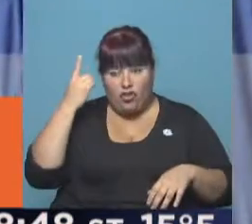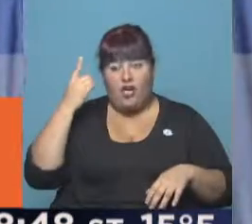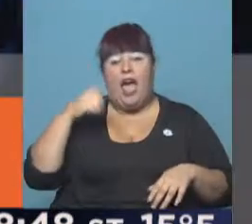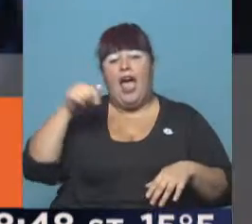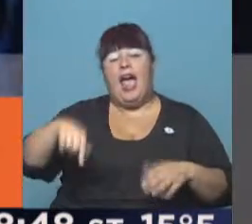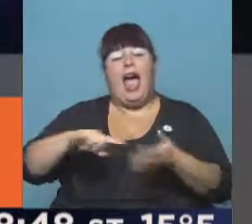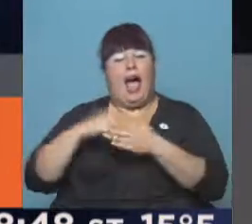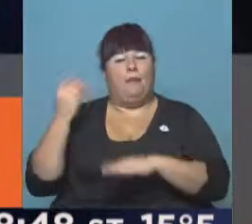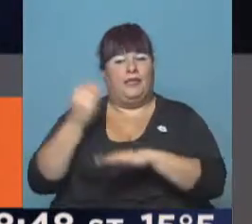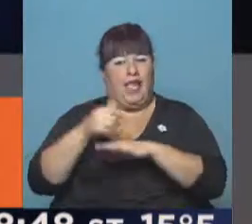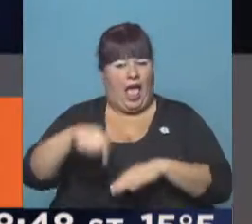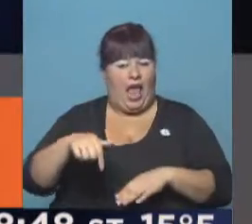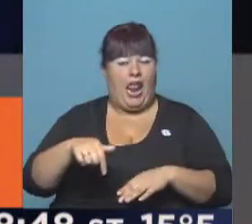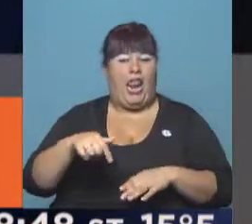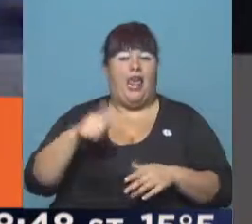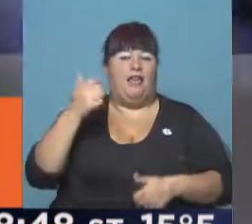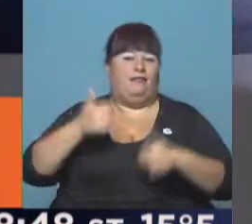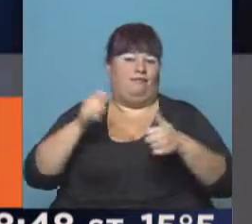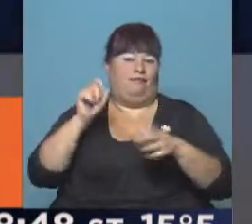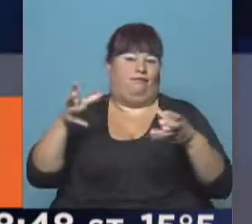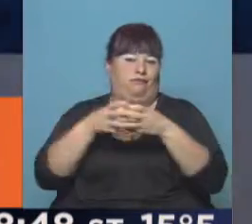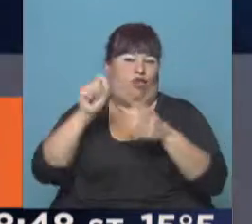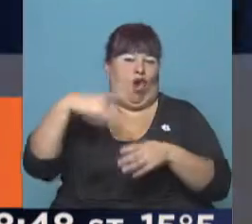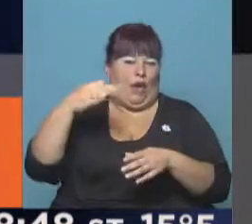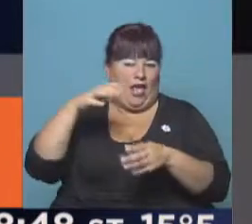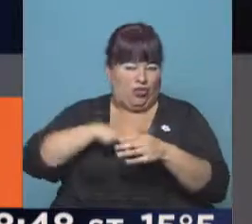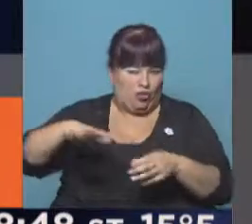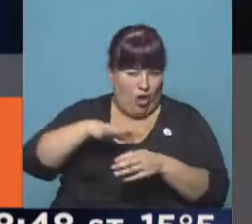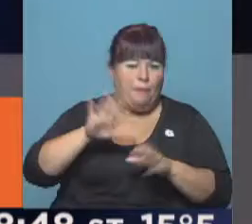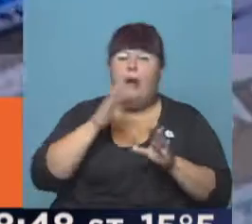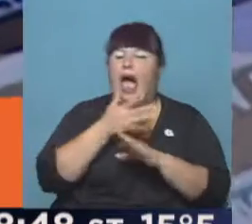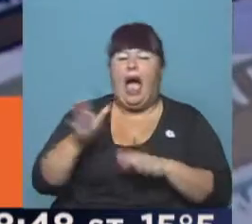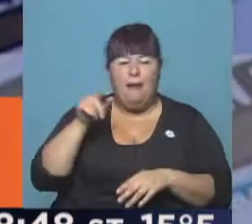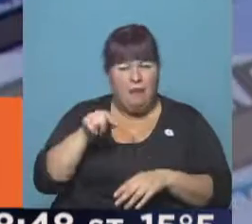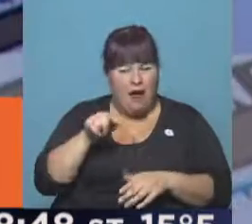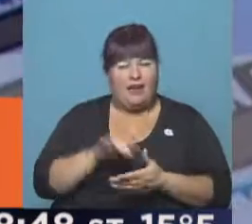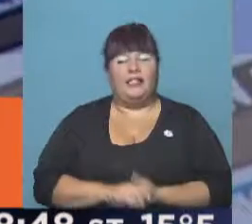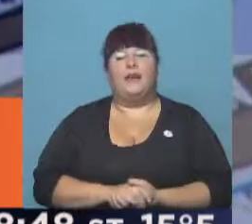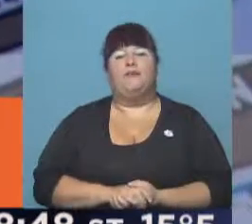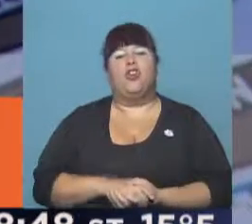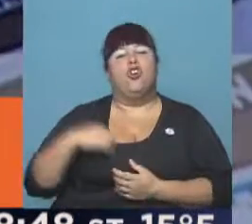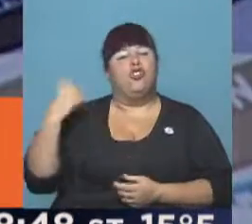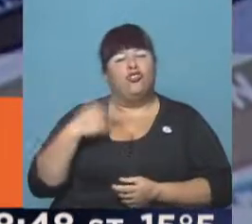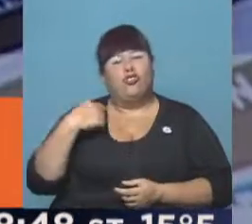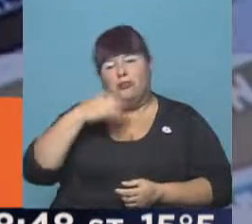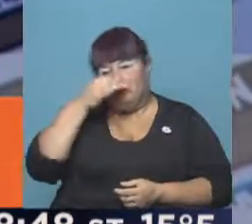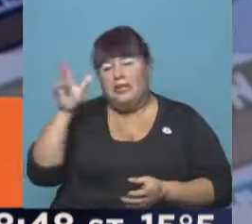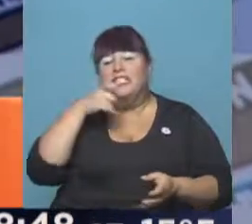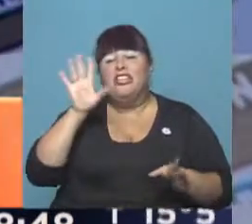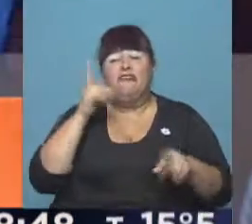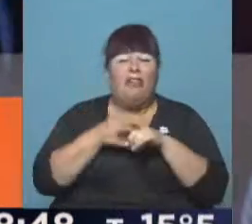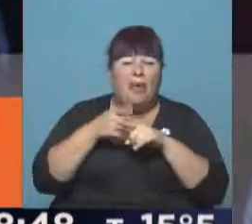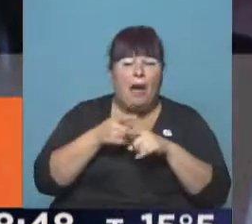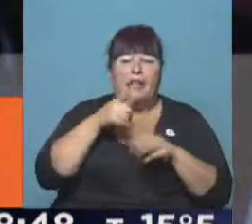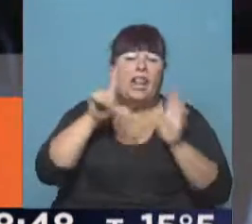en la ciudad de buenos aires- la competencia local pero más allá de eso nosotros no importa pues si fuera una discusión